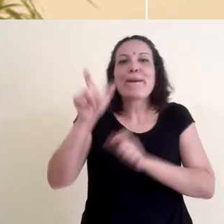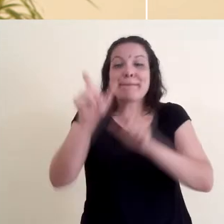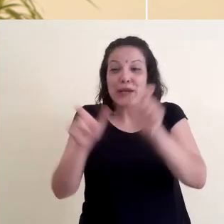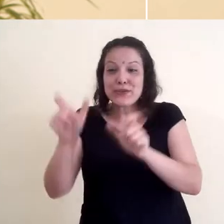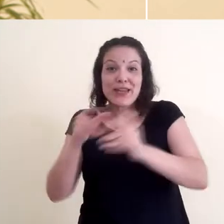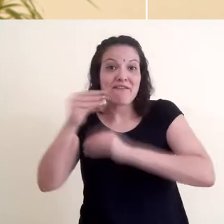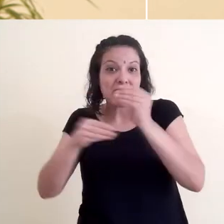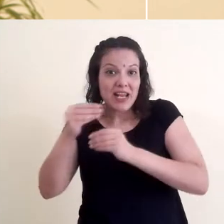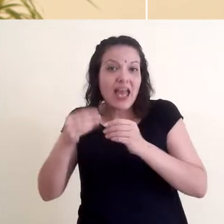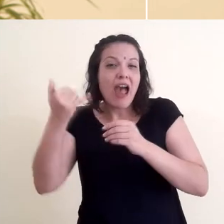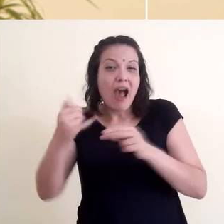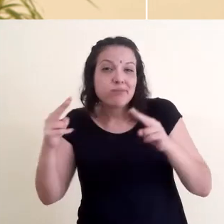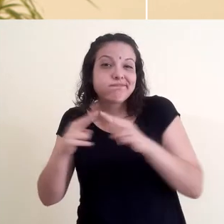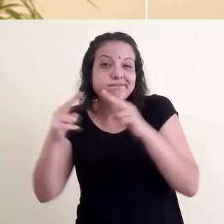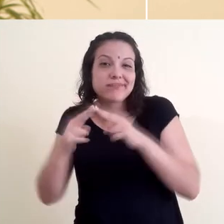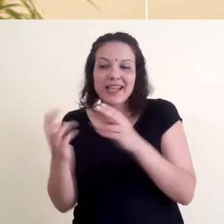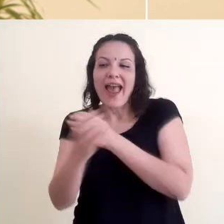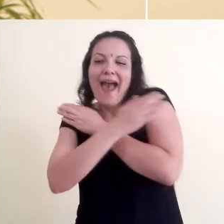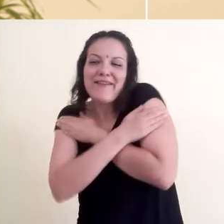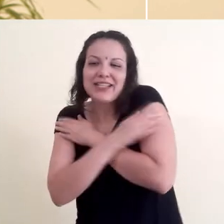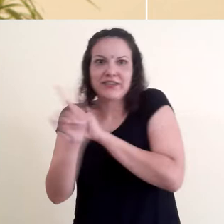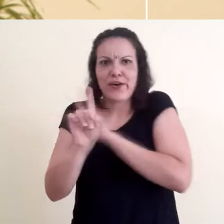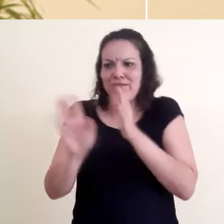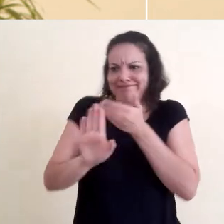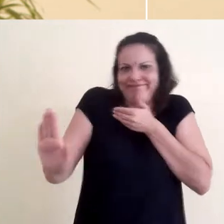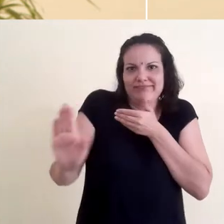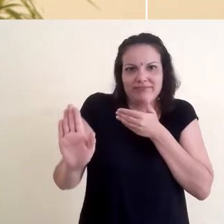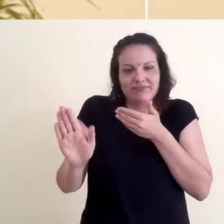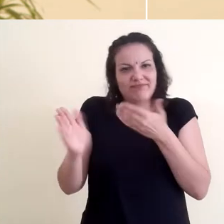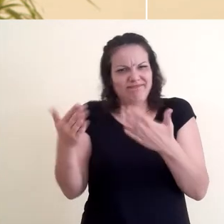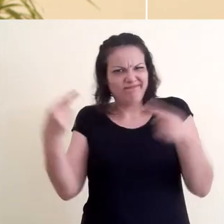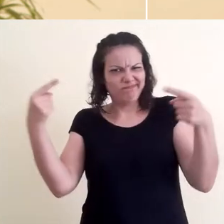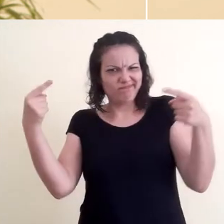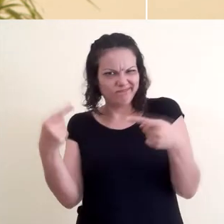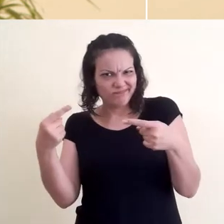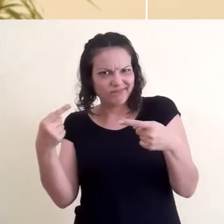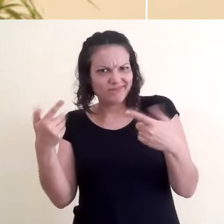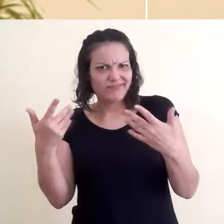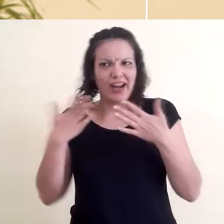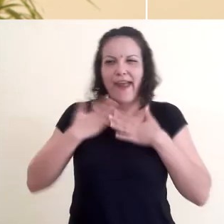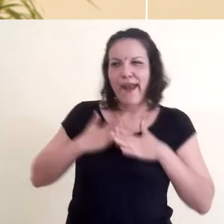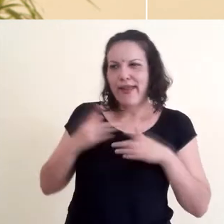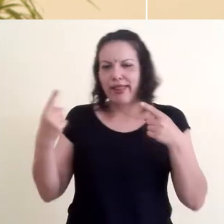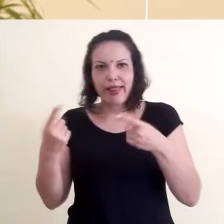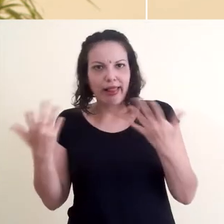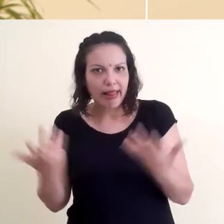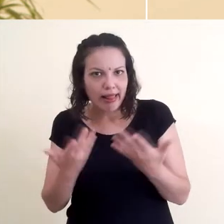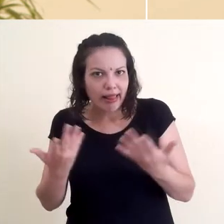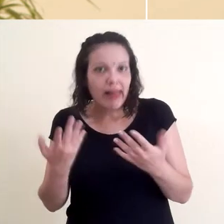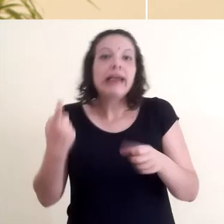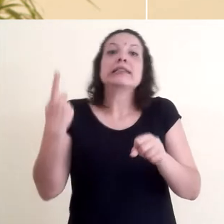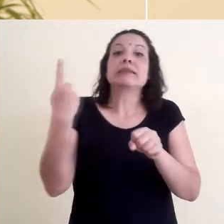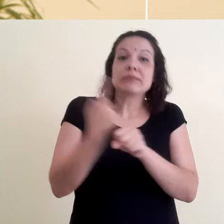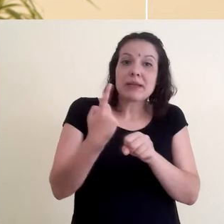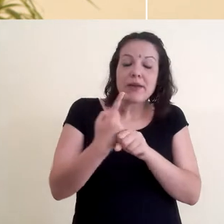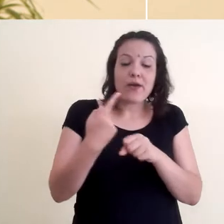los que nos vemos seguido, no nos animamos a abrazar. Entonces, ante todo, lo primero que tenemos que tener en cuenta es